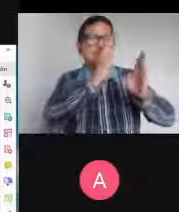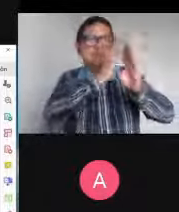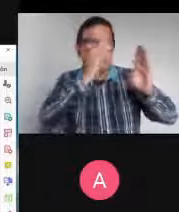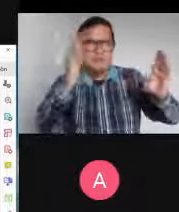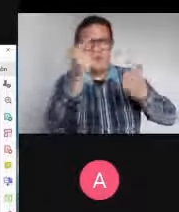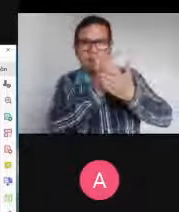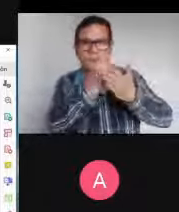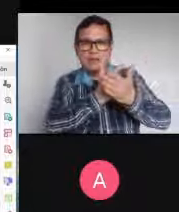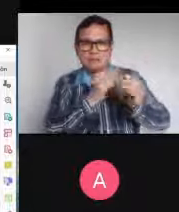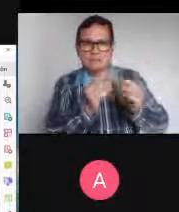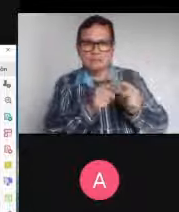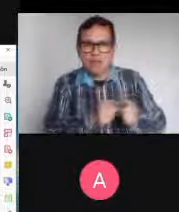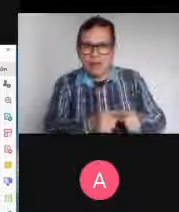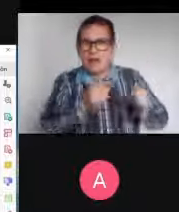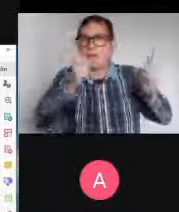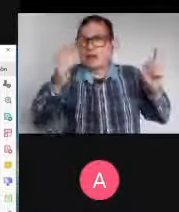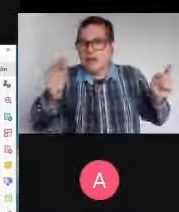las pueden ampliar.